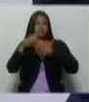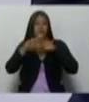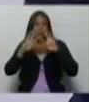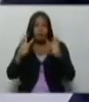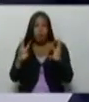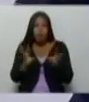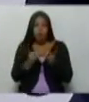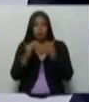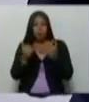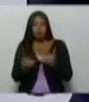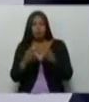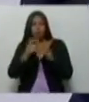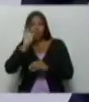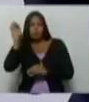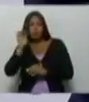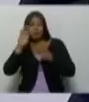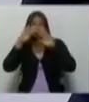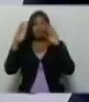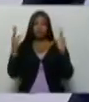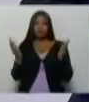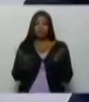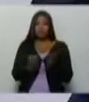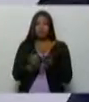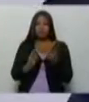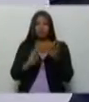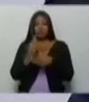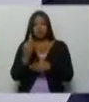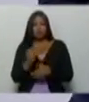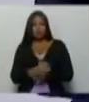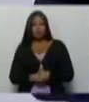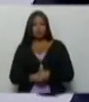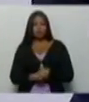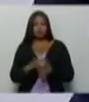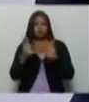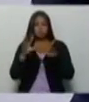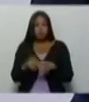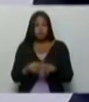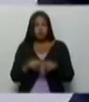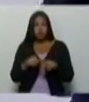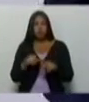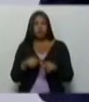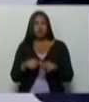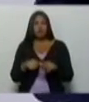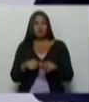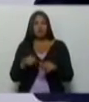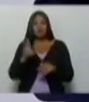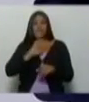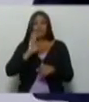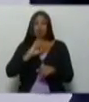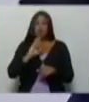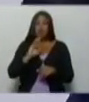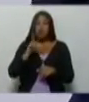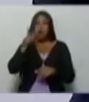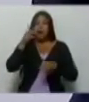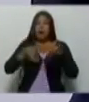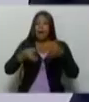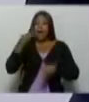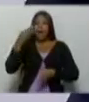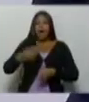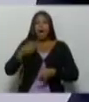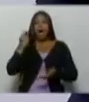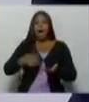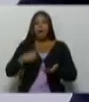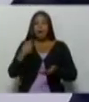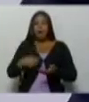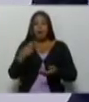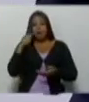En nuestro país y en todas partes del mundo funcionan los escritorios jurídicos, que son abogados que estudian la propiedad intelectual. No son gestores, yo